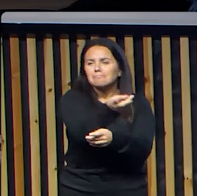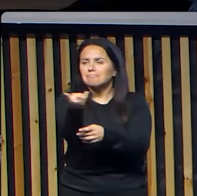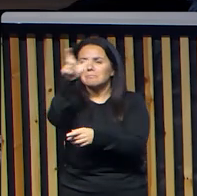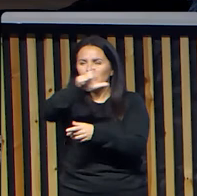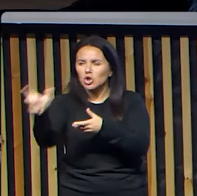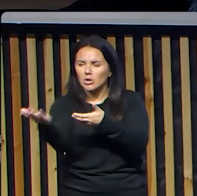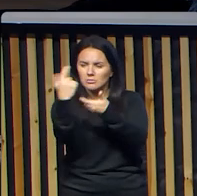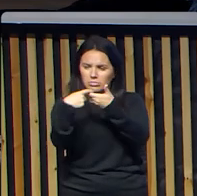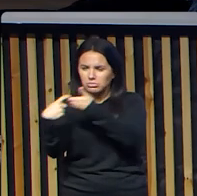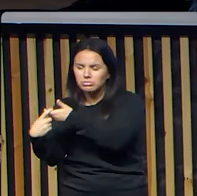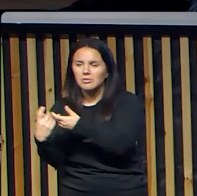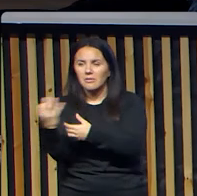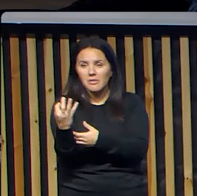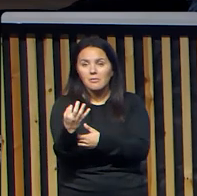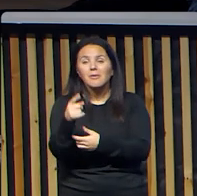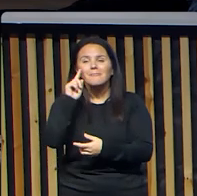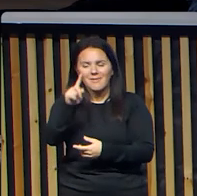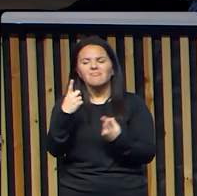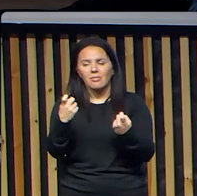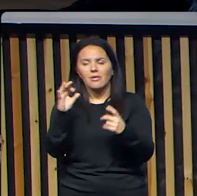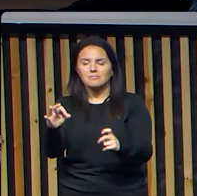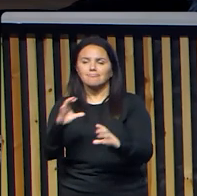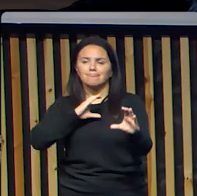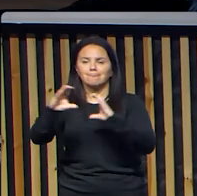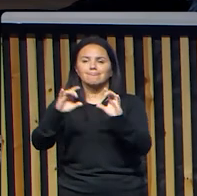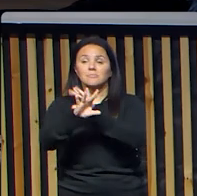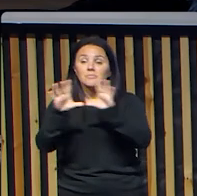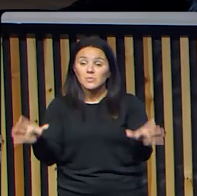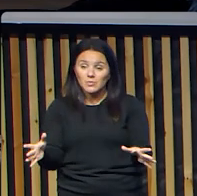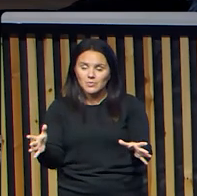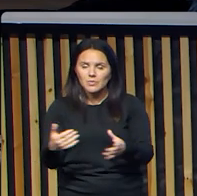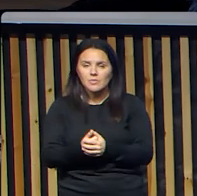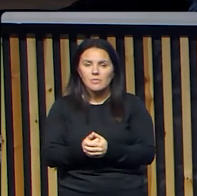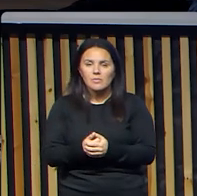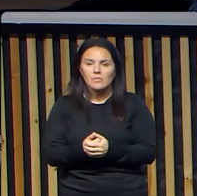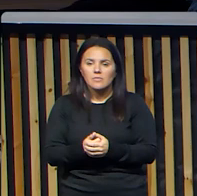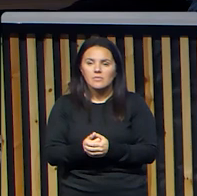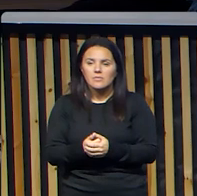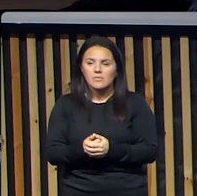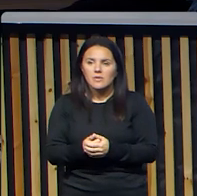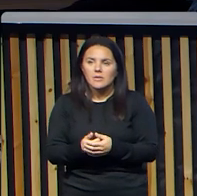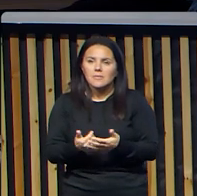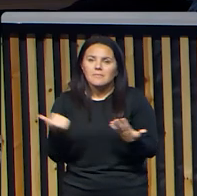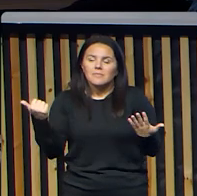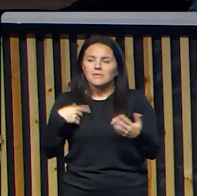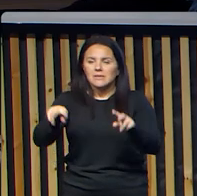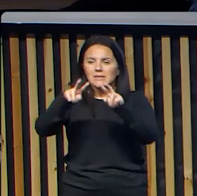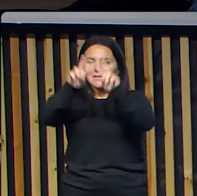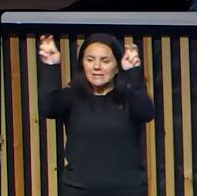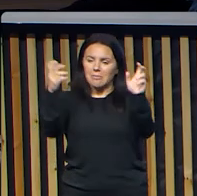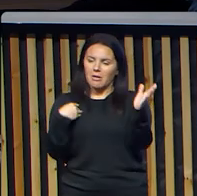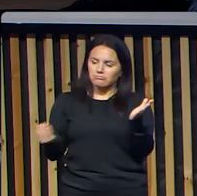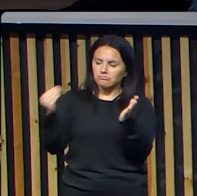suele decirse como un tema en la agenda es también lo veo por ejemplo con artículos que van saliendo en medios como el país